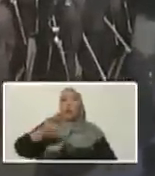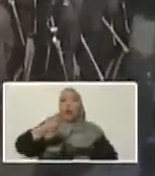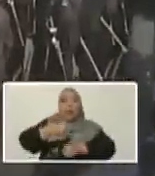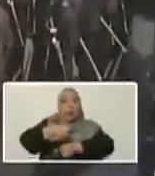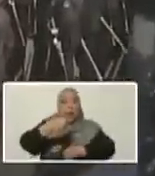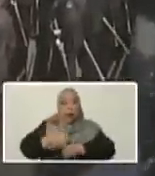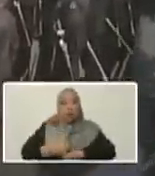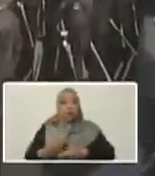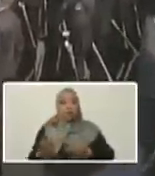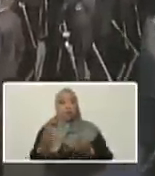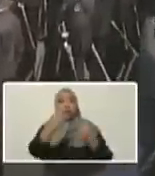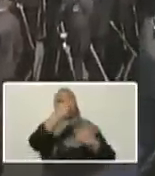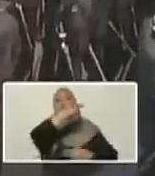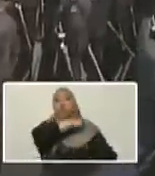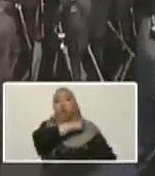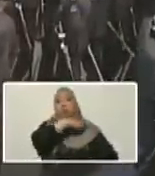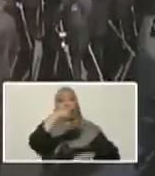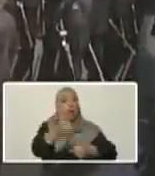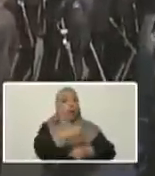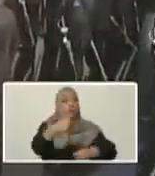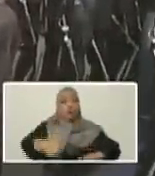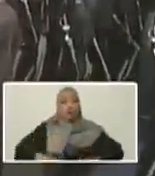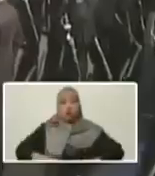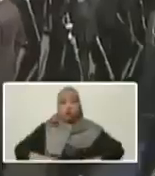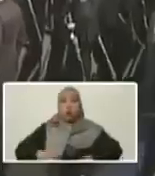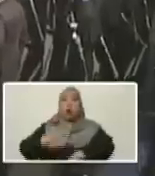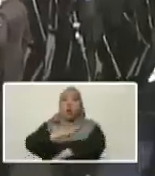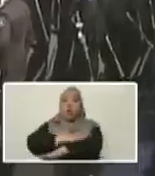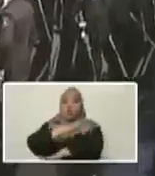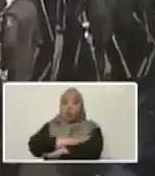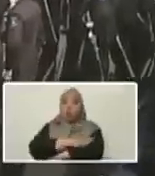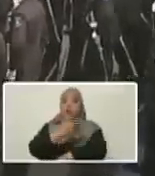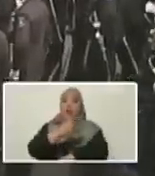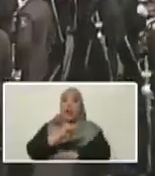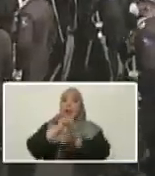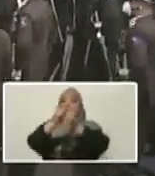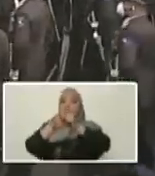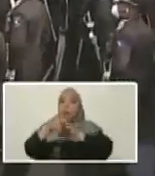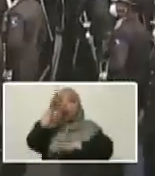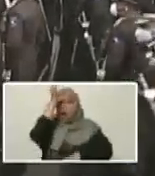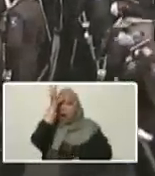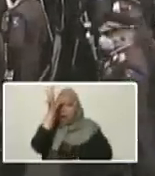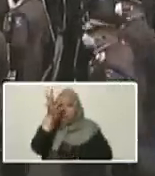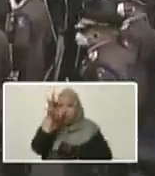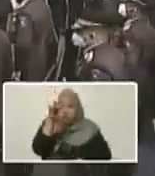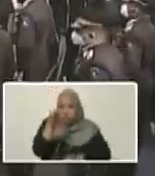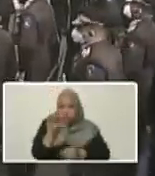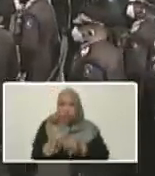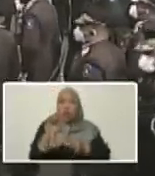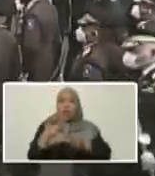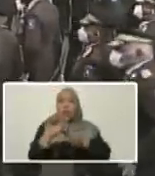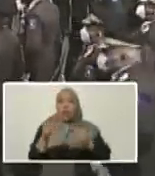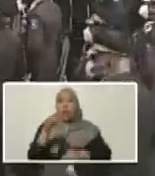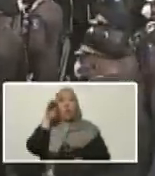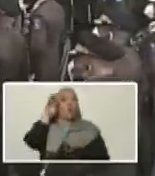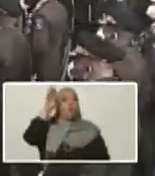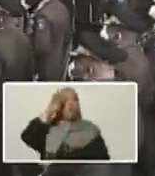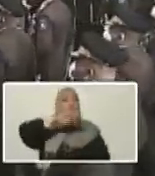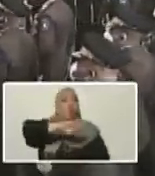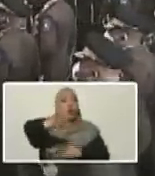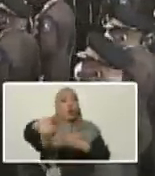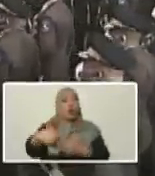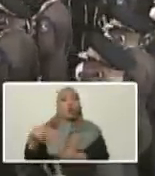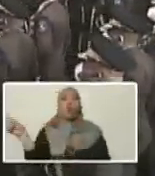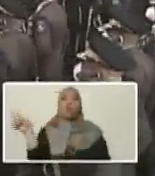y retos en moral, disciplina y renovación de la fe por el futuro de la nación, porque son ejemplo